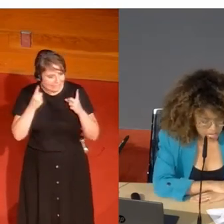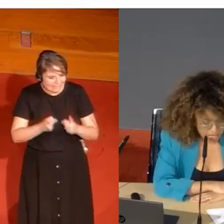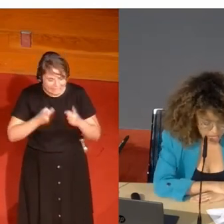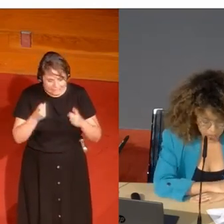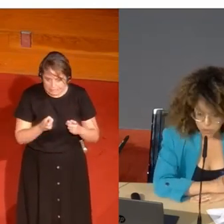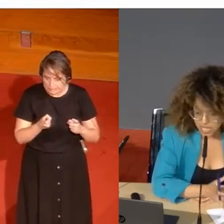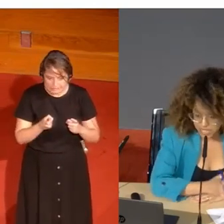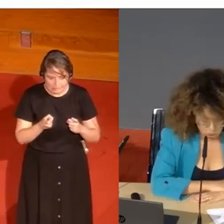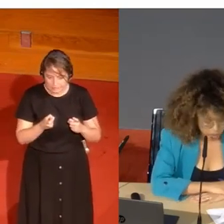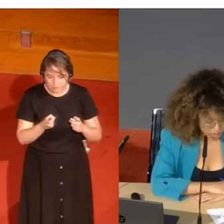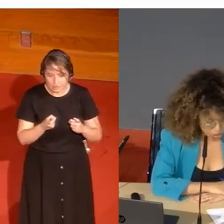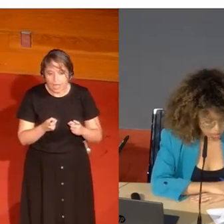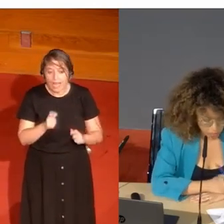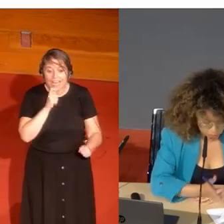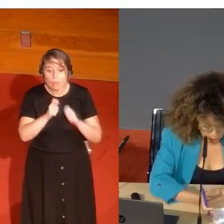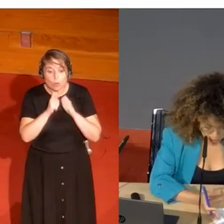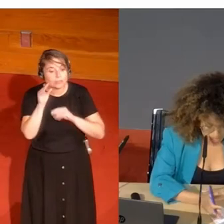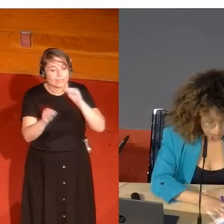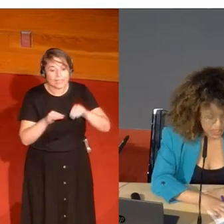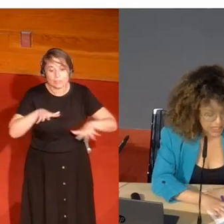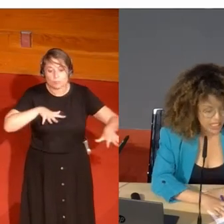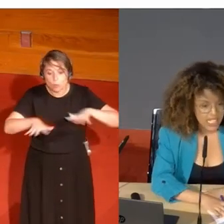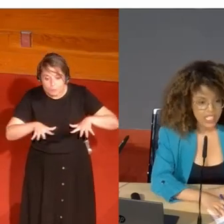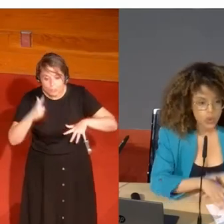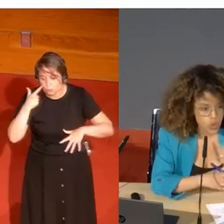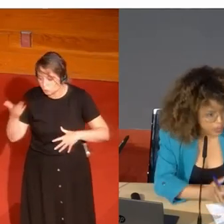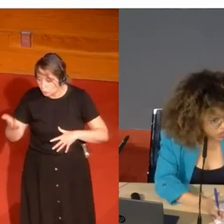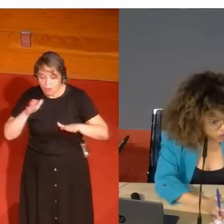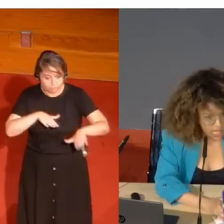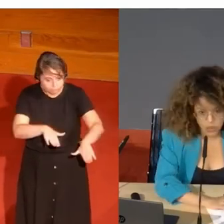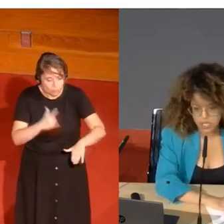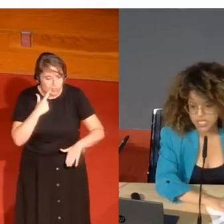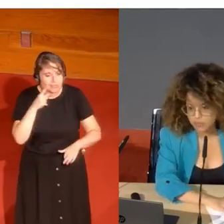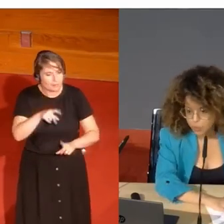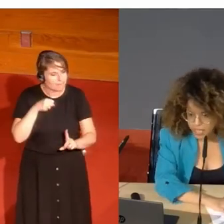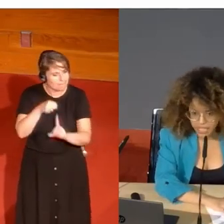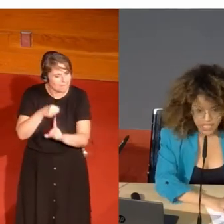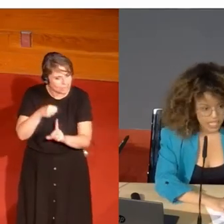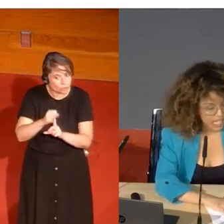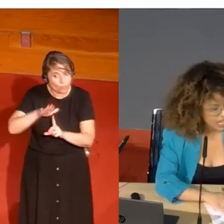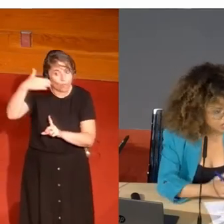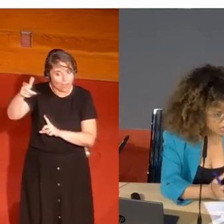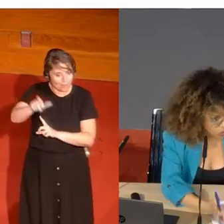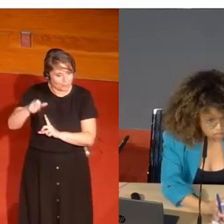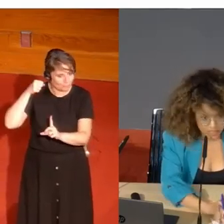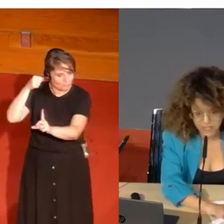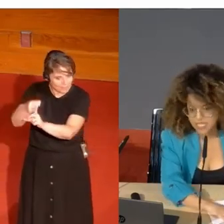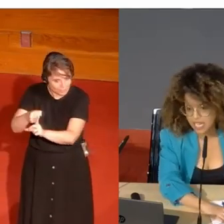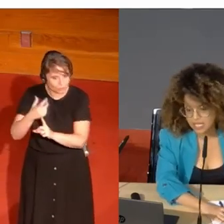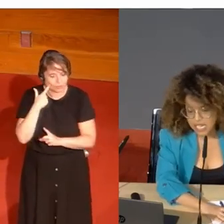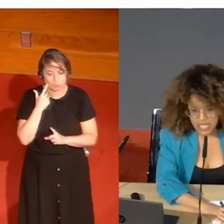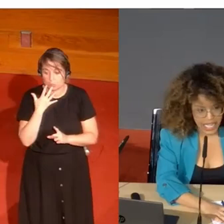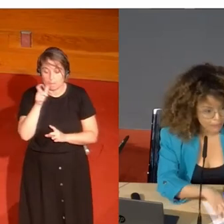los medios eh reportajes sobre sobre el movimiento de mamini incluso presiona a los que están fuera a las a los